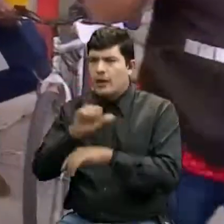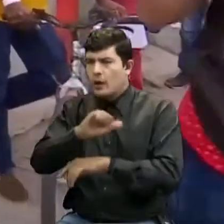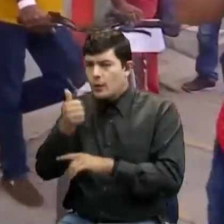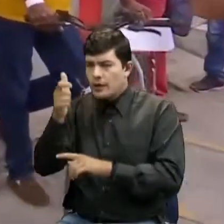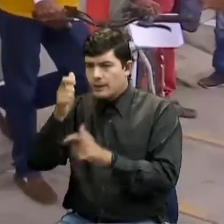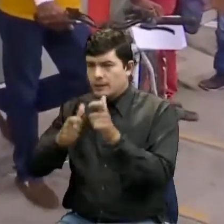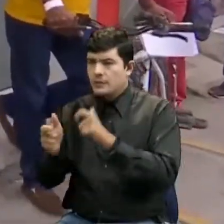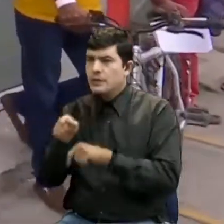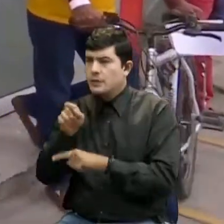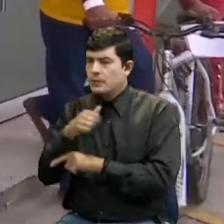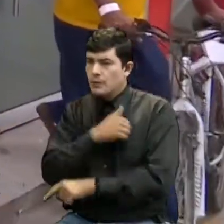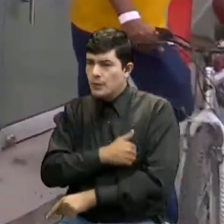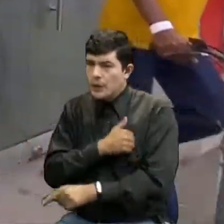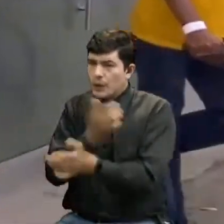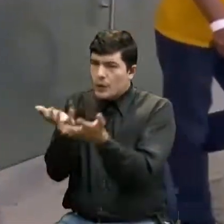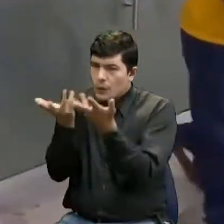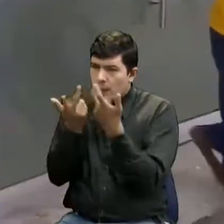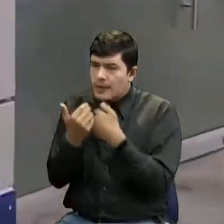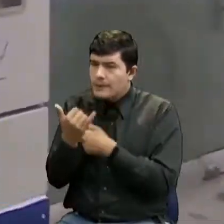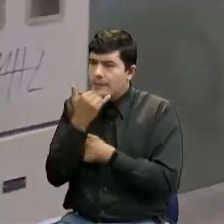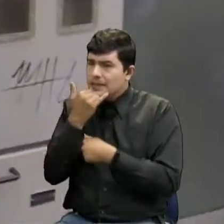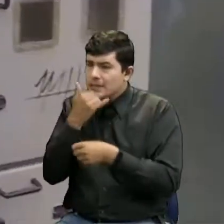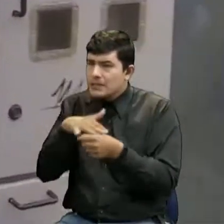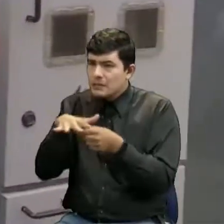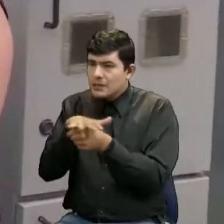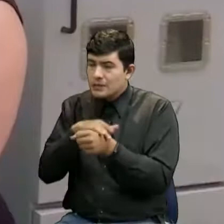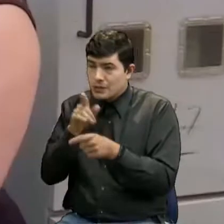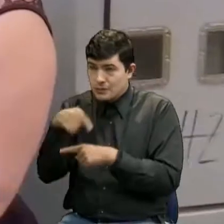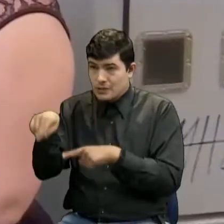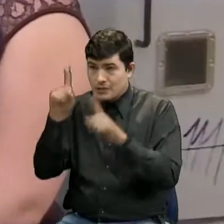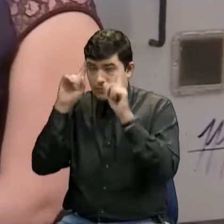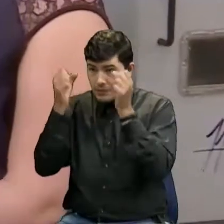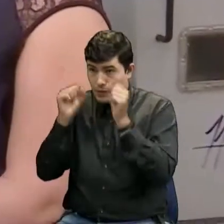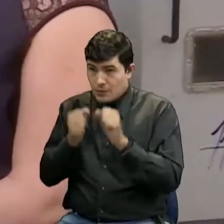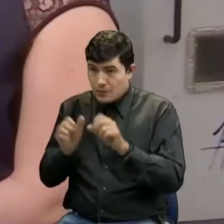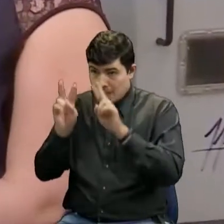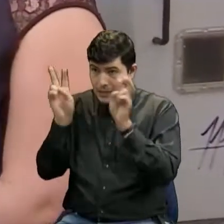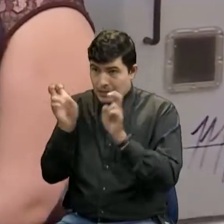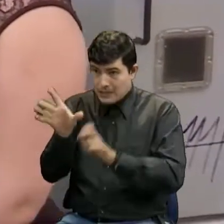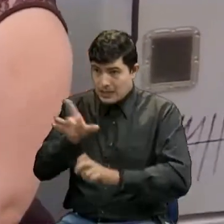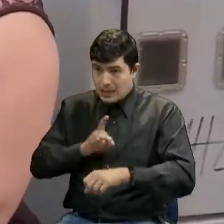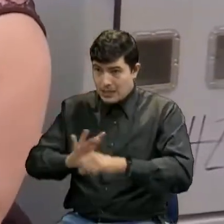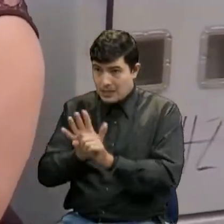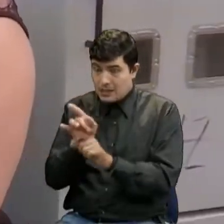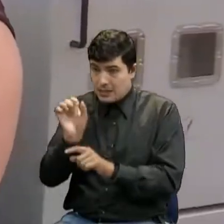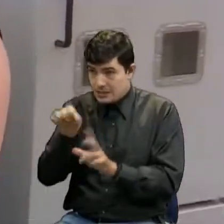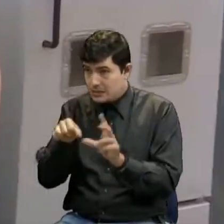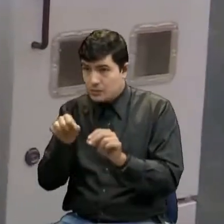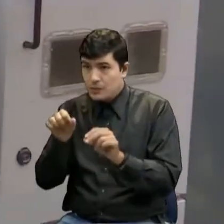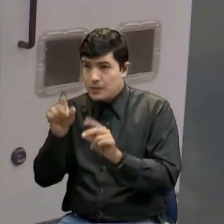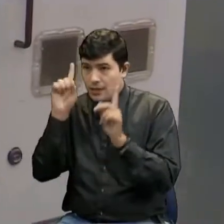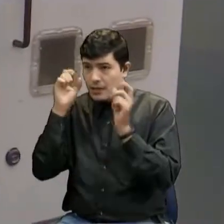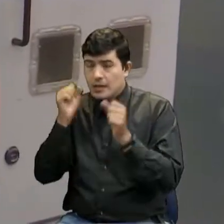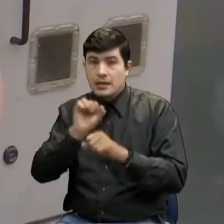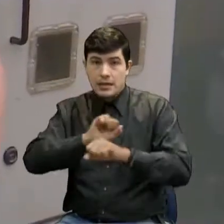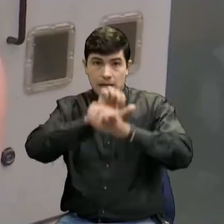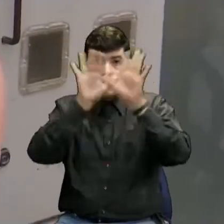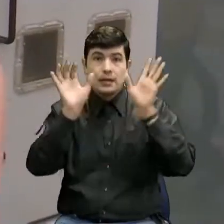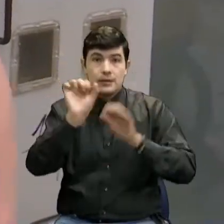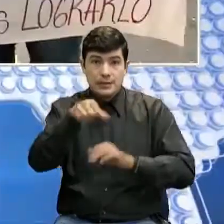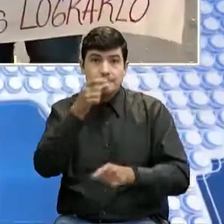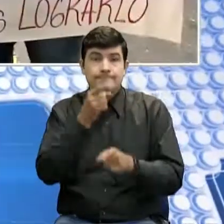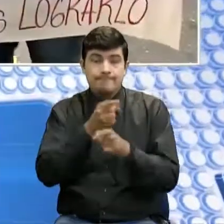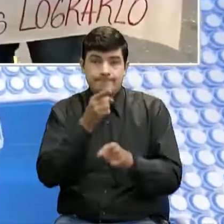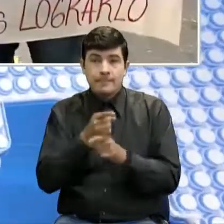cuéntenos cuáles son las problemáticas que se presentan y les preocupa usted es el tema del riesgo de contagio y corona vio buenas tardes y claro primero